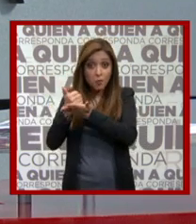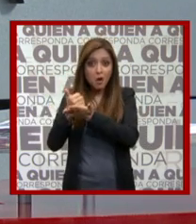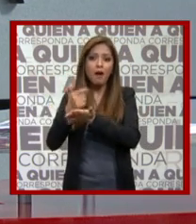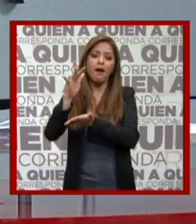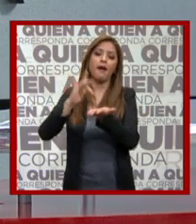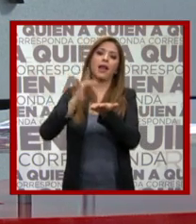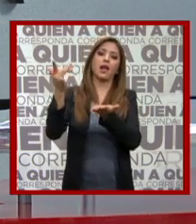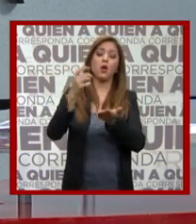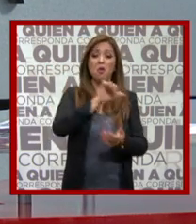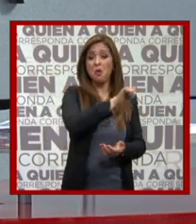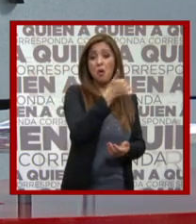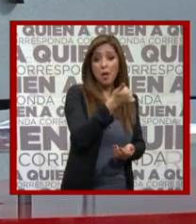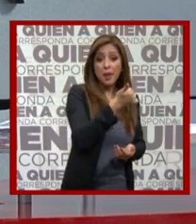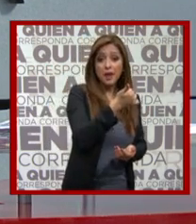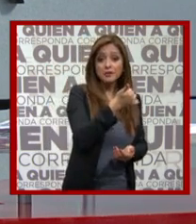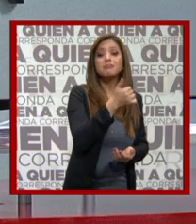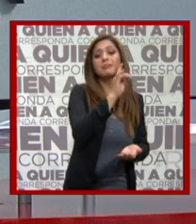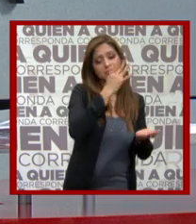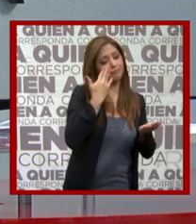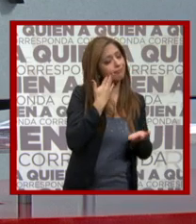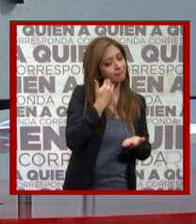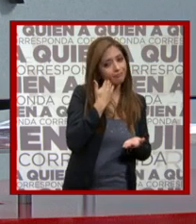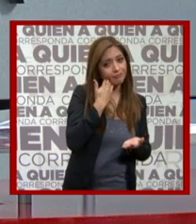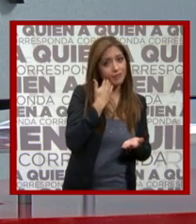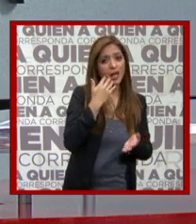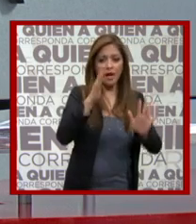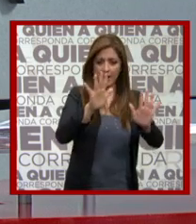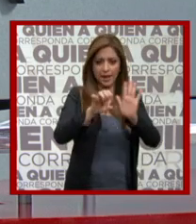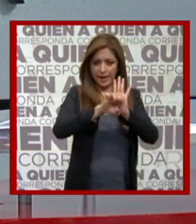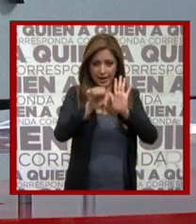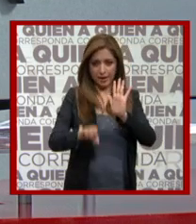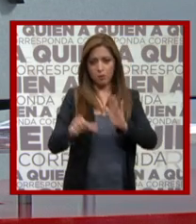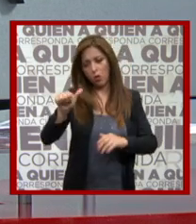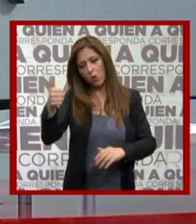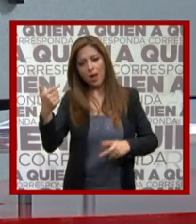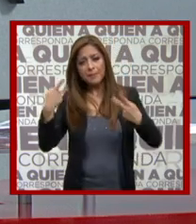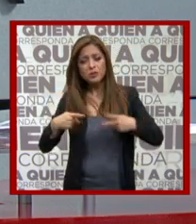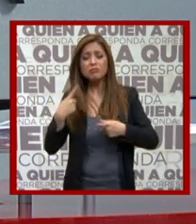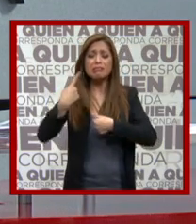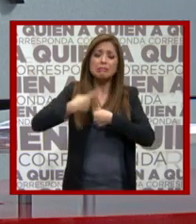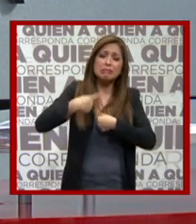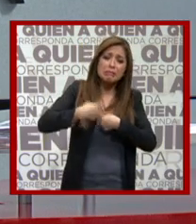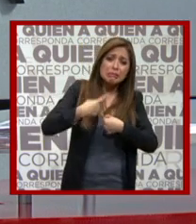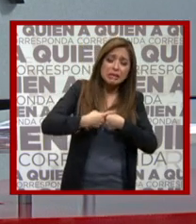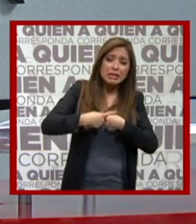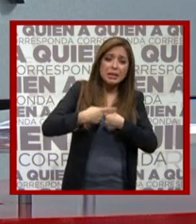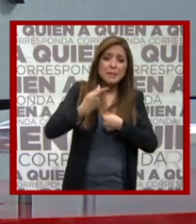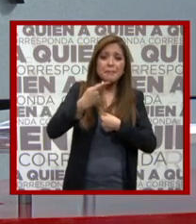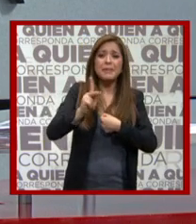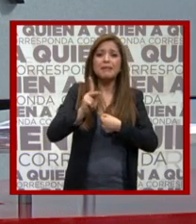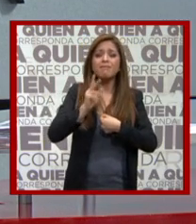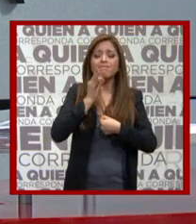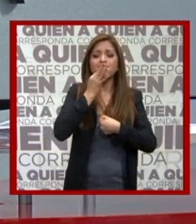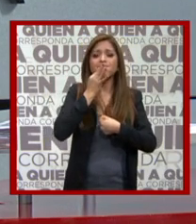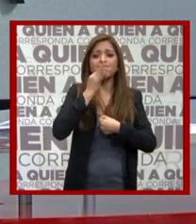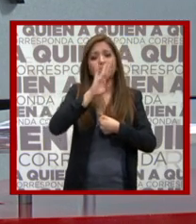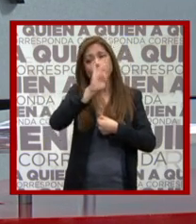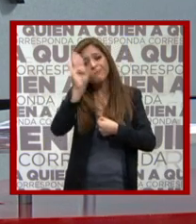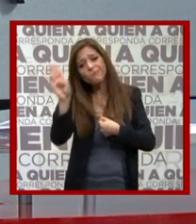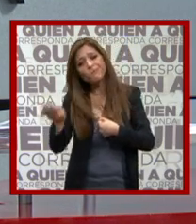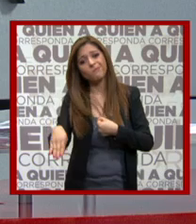muy gentiles. Les cito un ejemplo. Si de repente hay un pariente enfermo y lamentablemente se adelanta, se nos va,